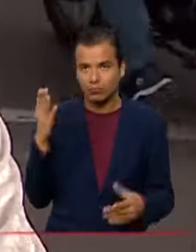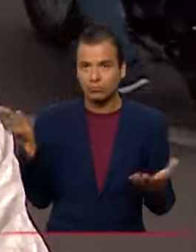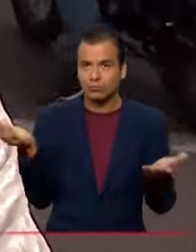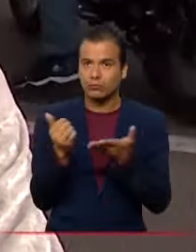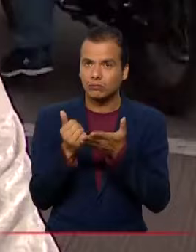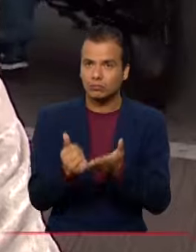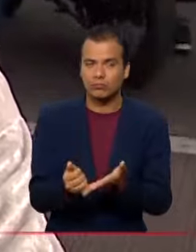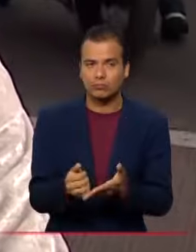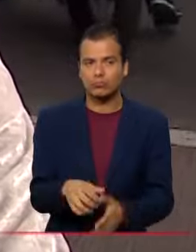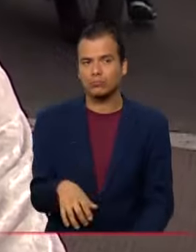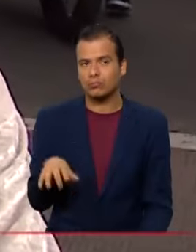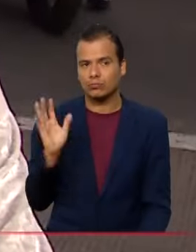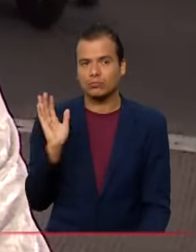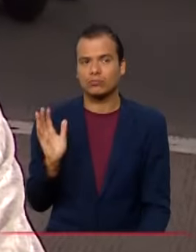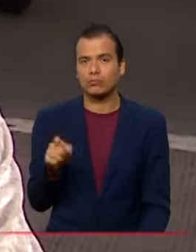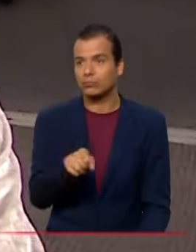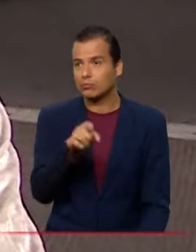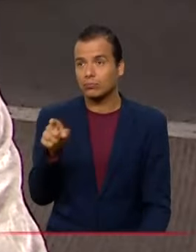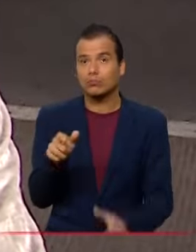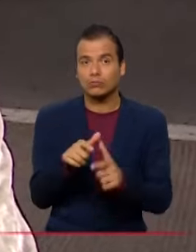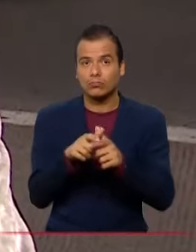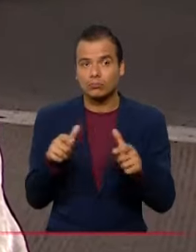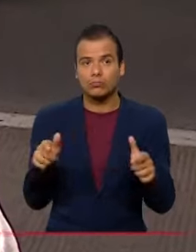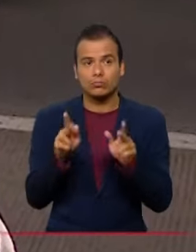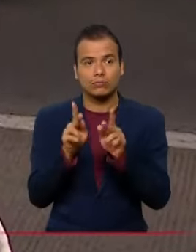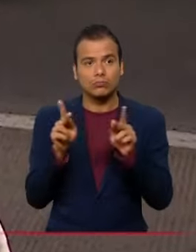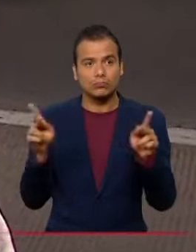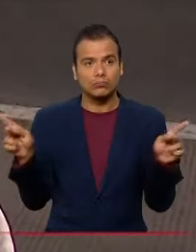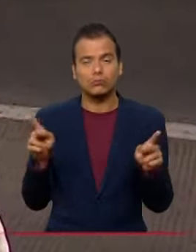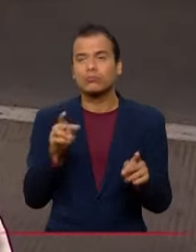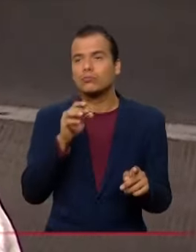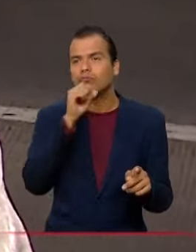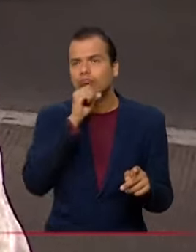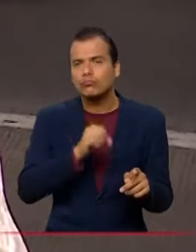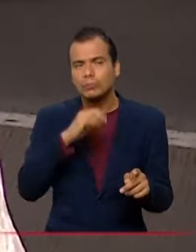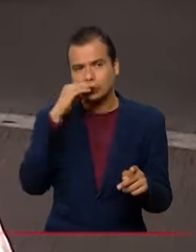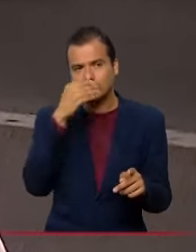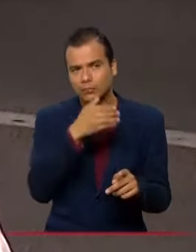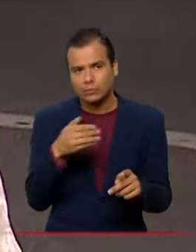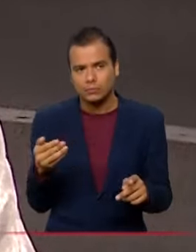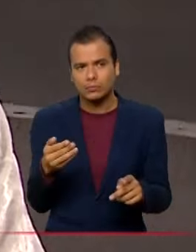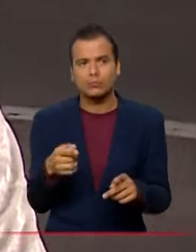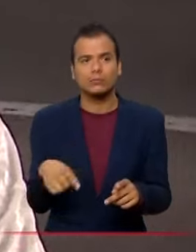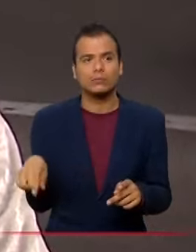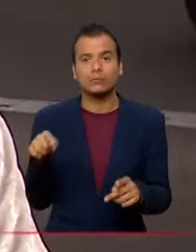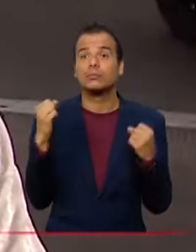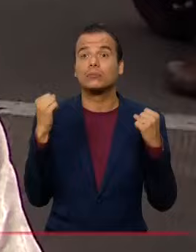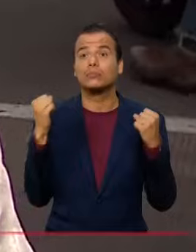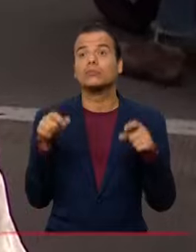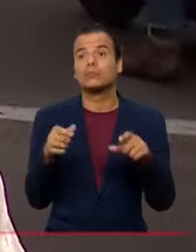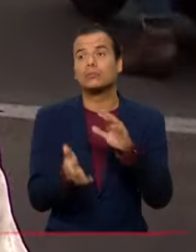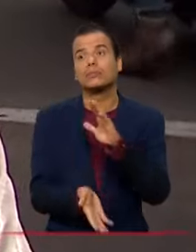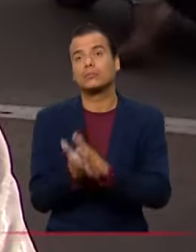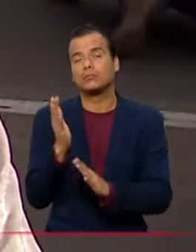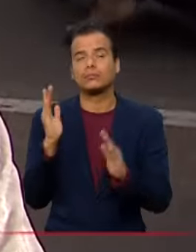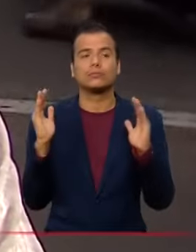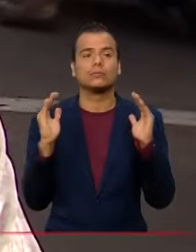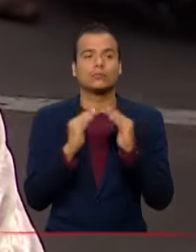corazón, que muchos niños, muchas abuelitas, abuelitos, desesperados por llegar a su